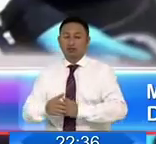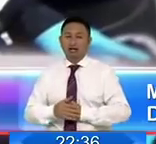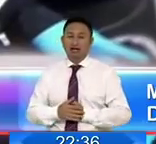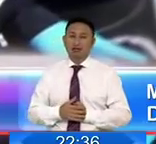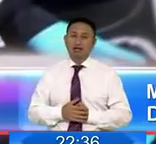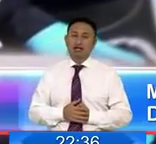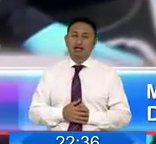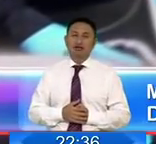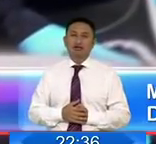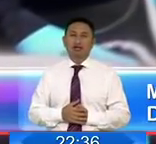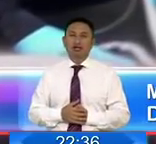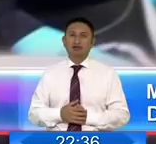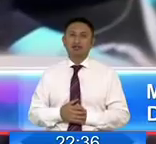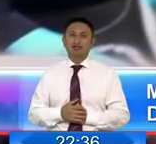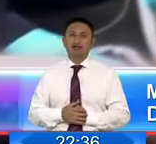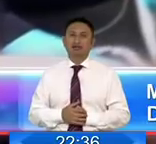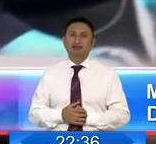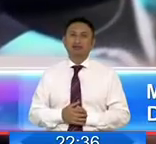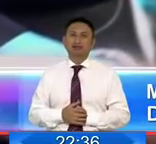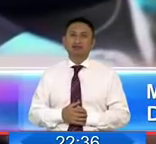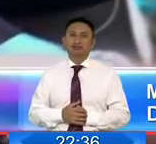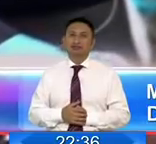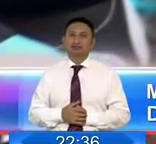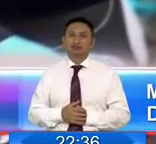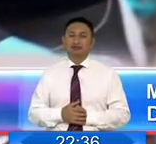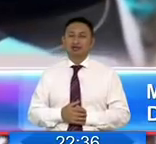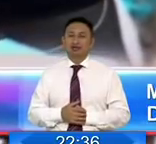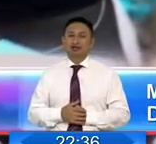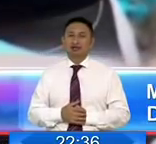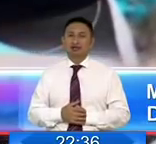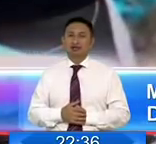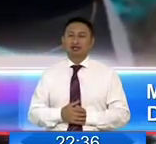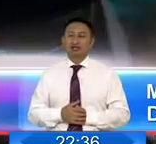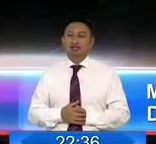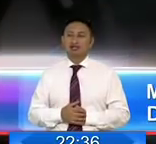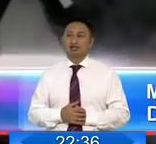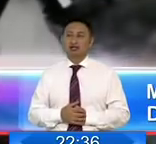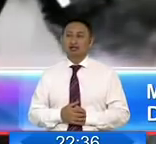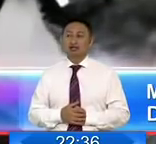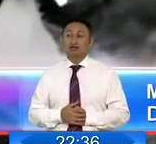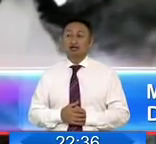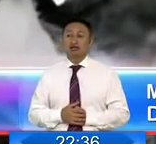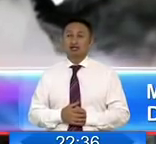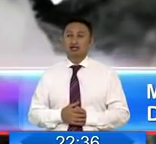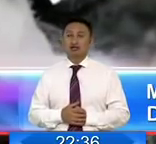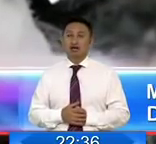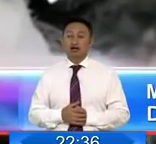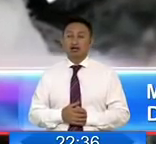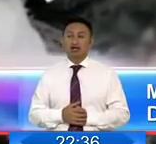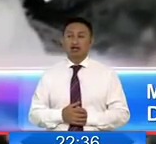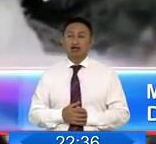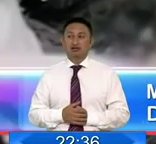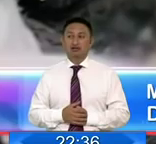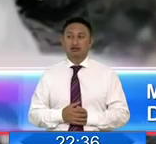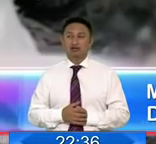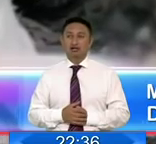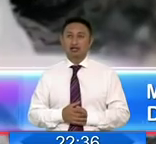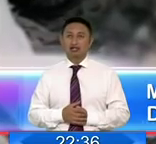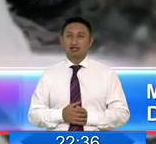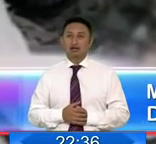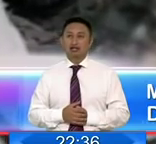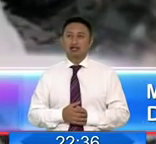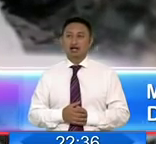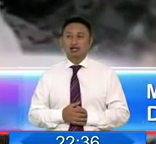cuatro de los cinco fallecidos la tarde de este 4 de noviembre. El traslado hasta la hermana